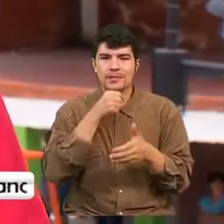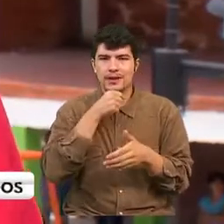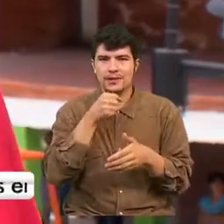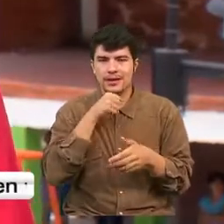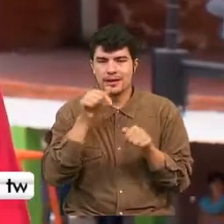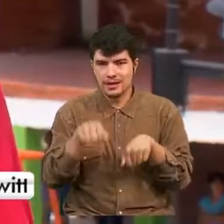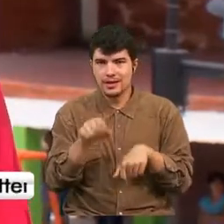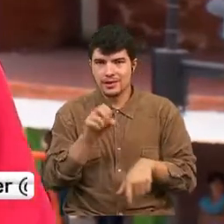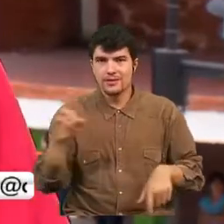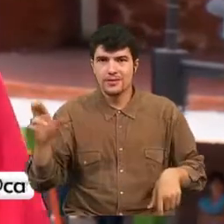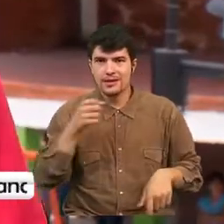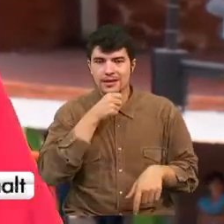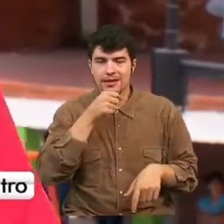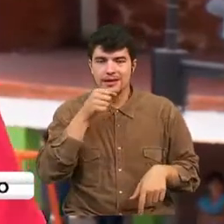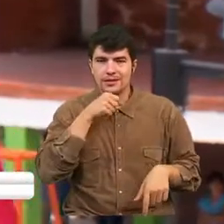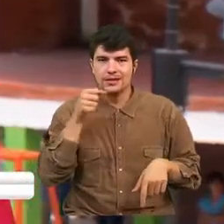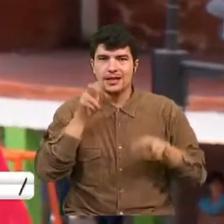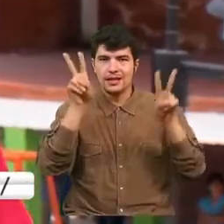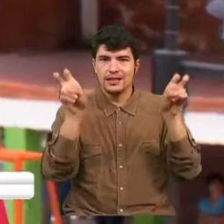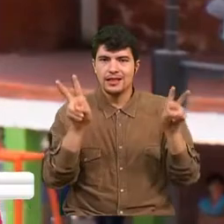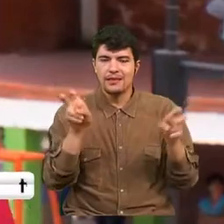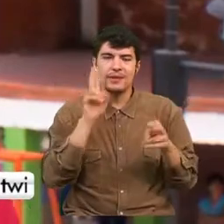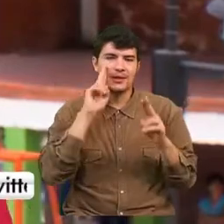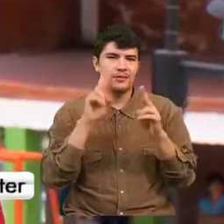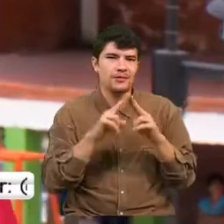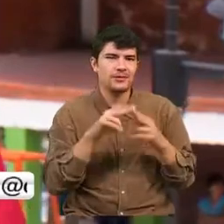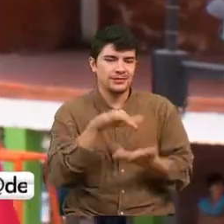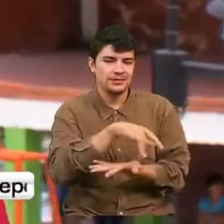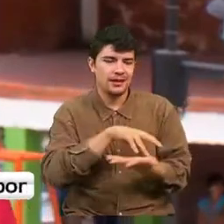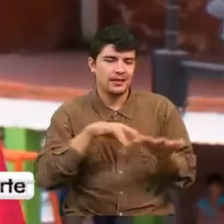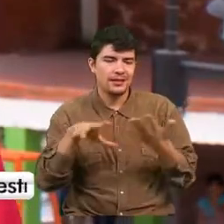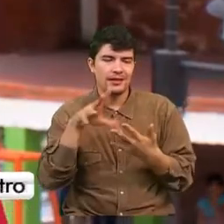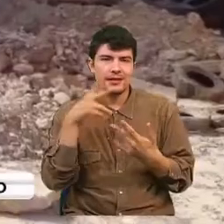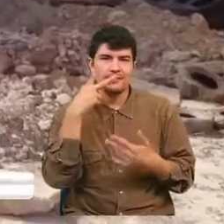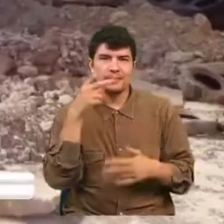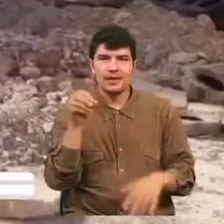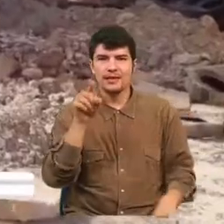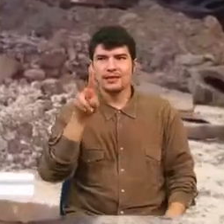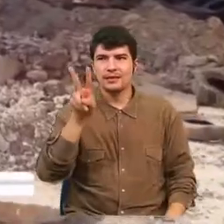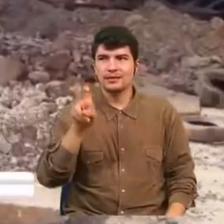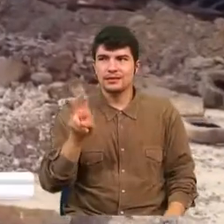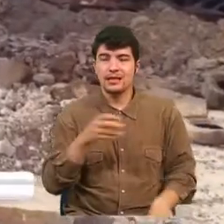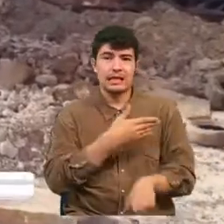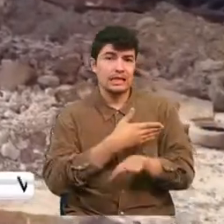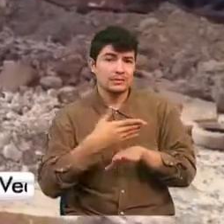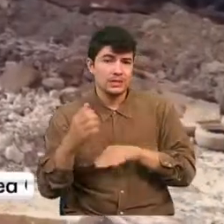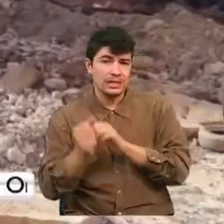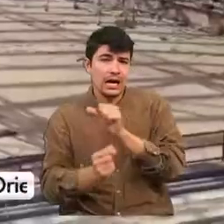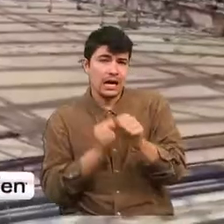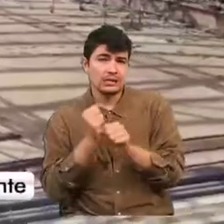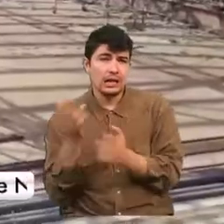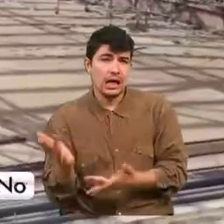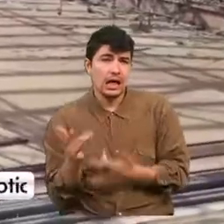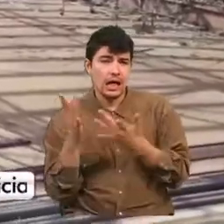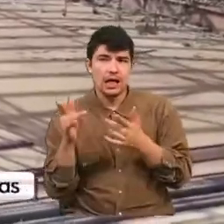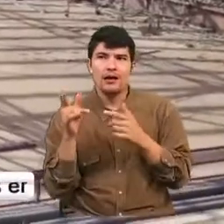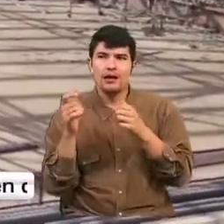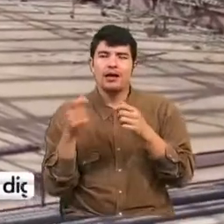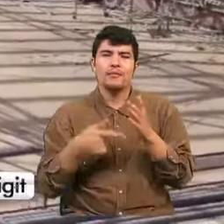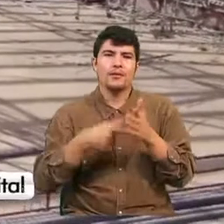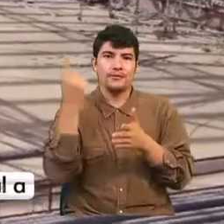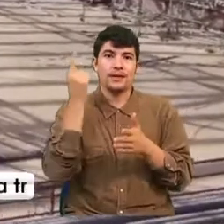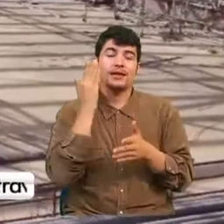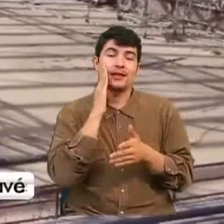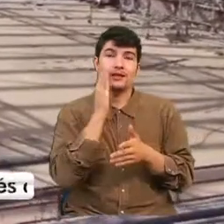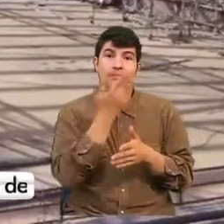Oriente Noticias en el marco de esta Expedición Santander 2017. Luego de varios años de espera, por fin el sueño de los